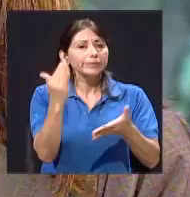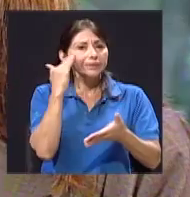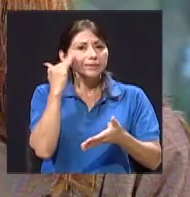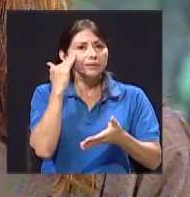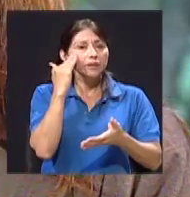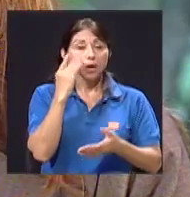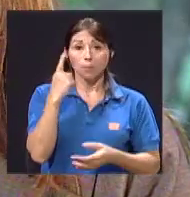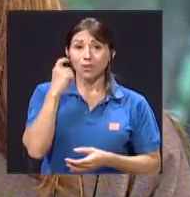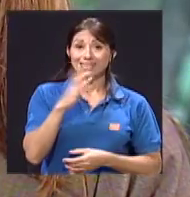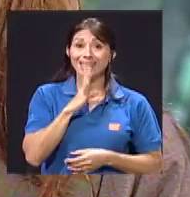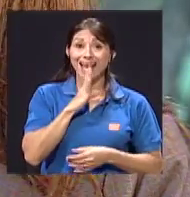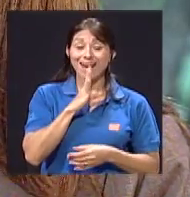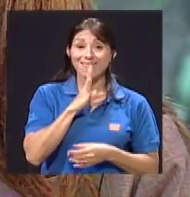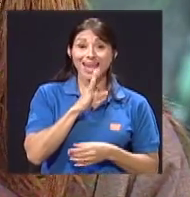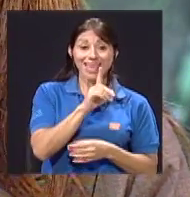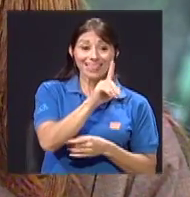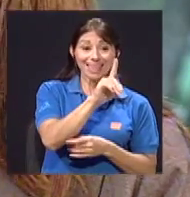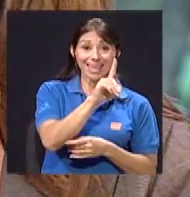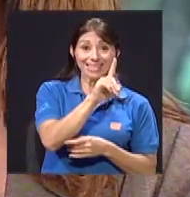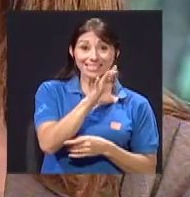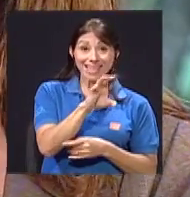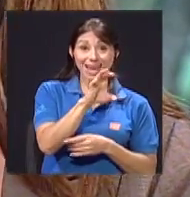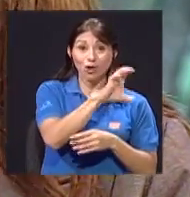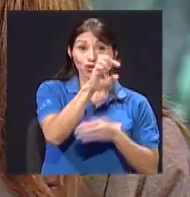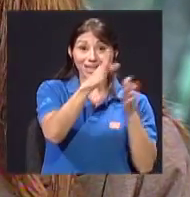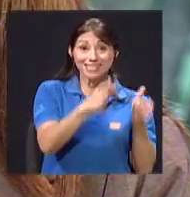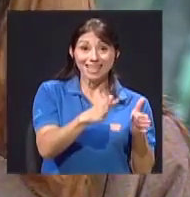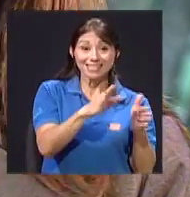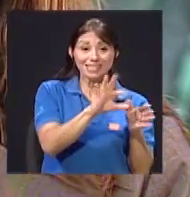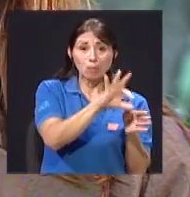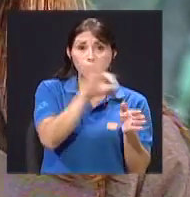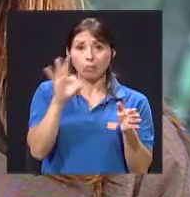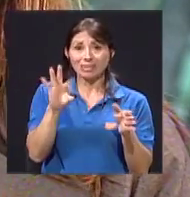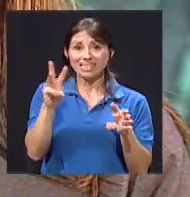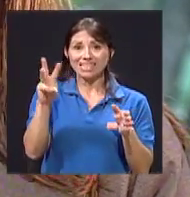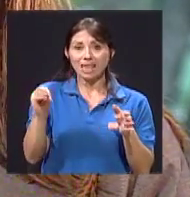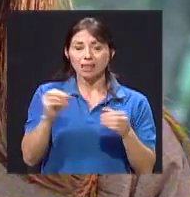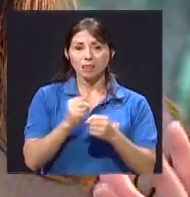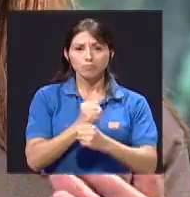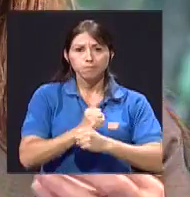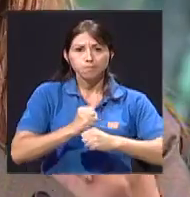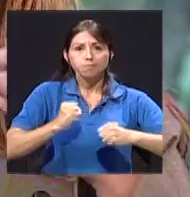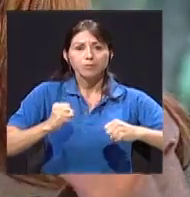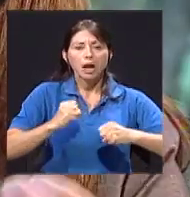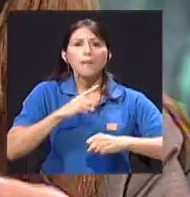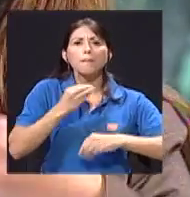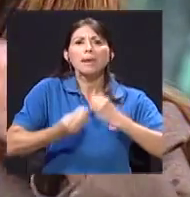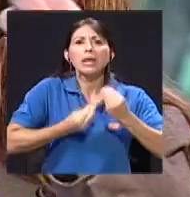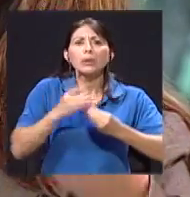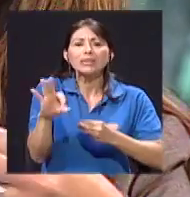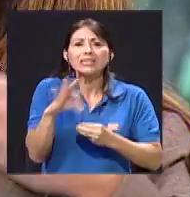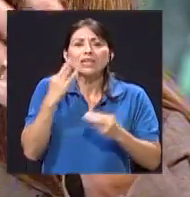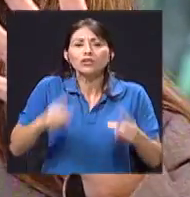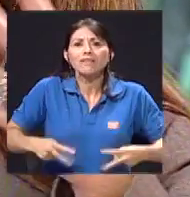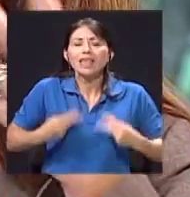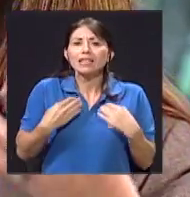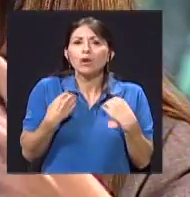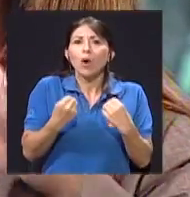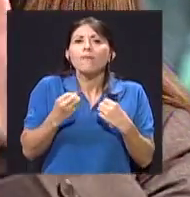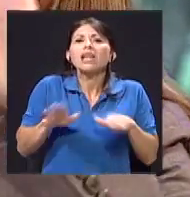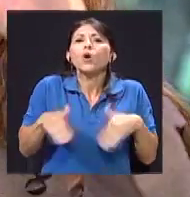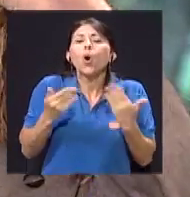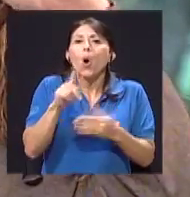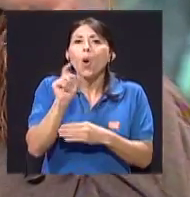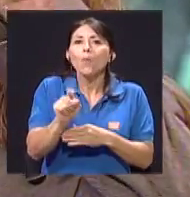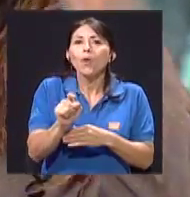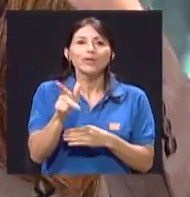Porque se habla de que 60 de cada 100 costarricenses somos obesos, pero ¿cómo poder implementar esto de estilos de vida saludable?